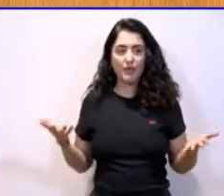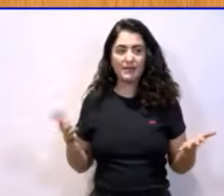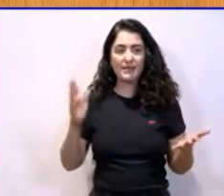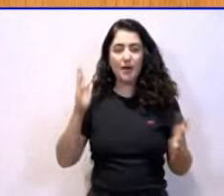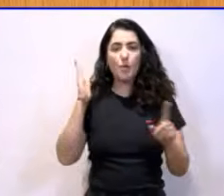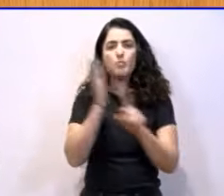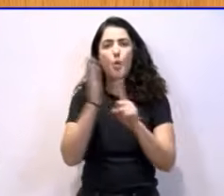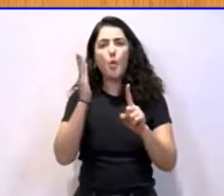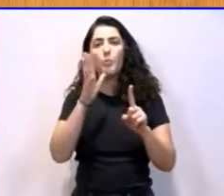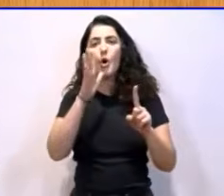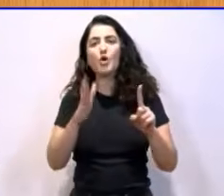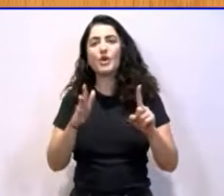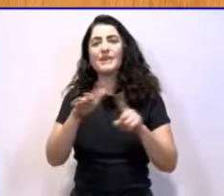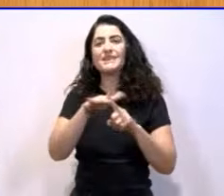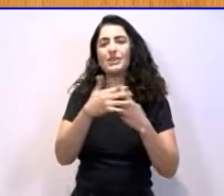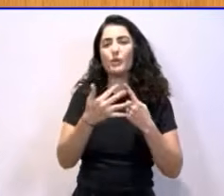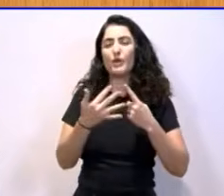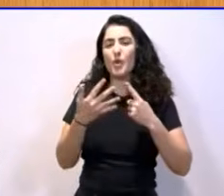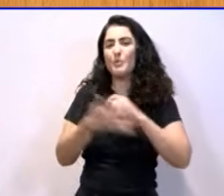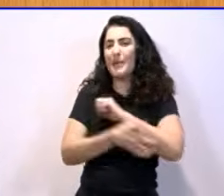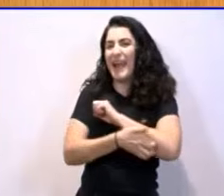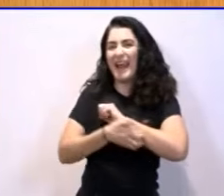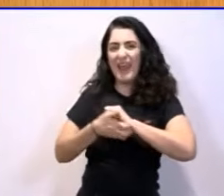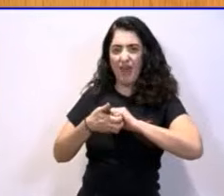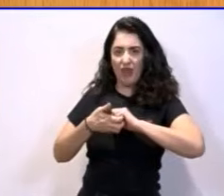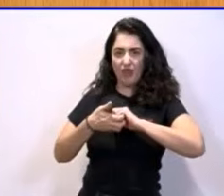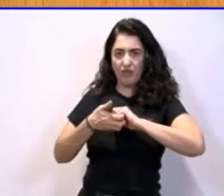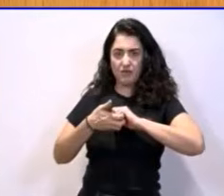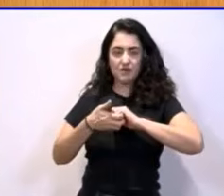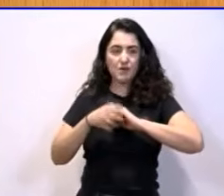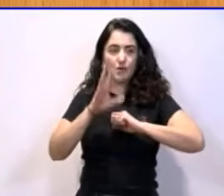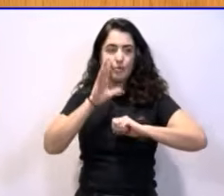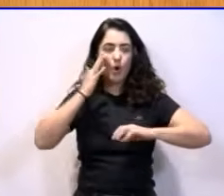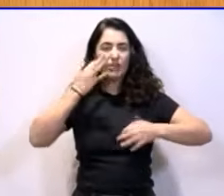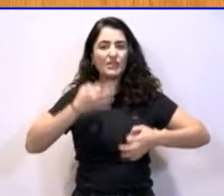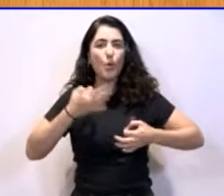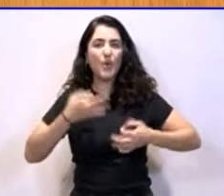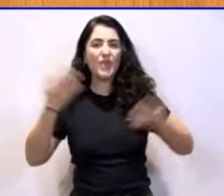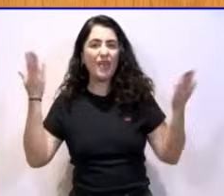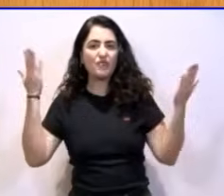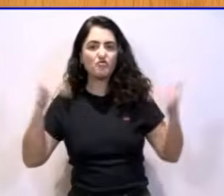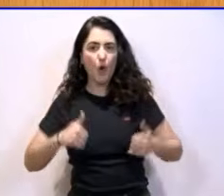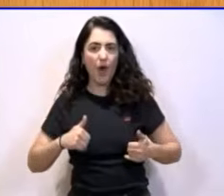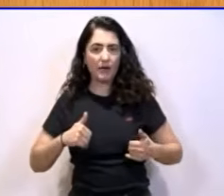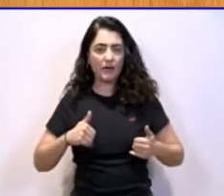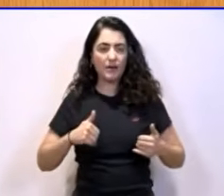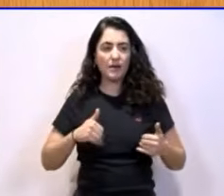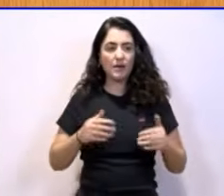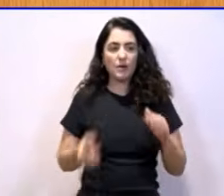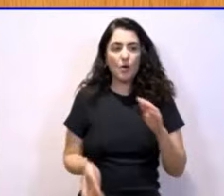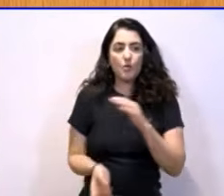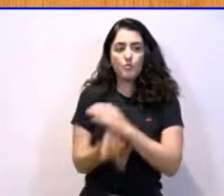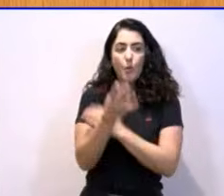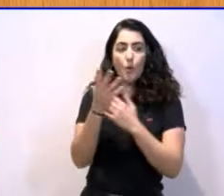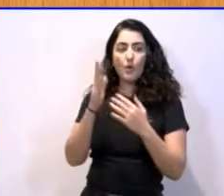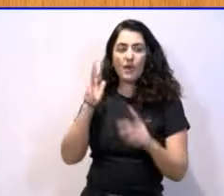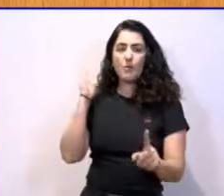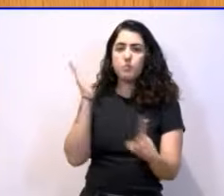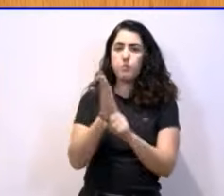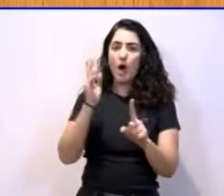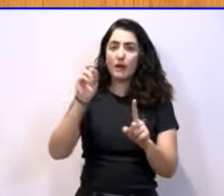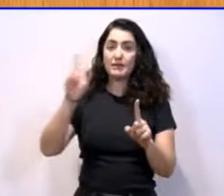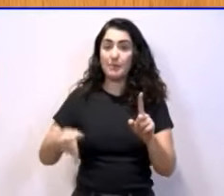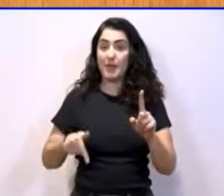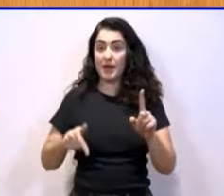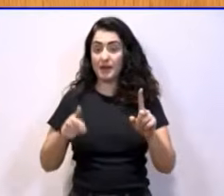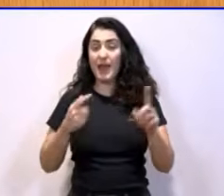sobre la situación de precariedad, por la situación de inseguridad, la situación que genera, y que tiene efectos económicos también.